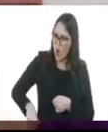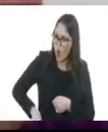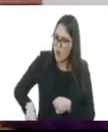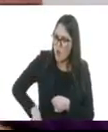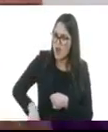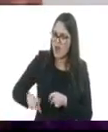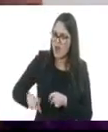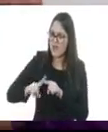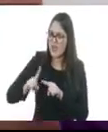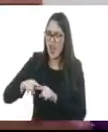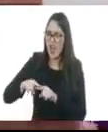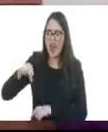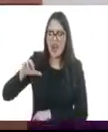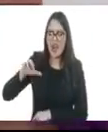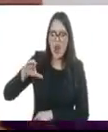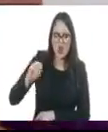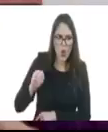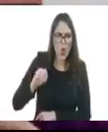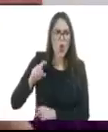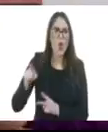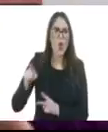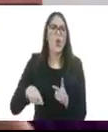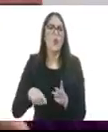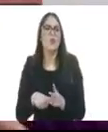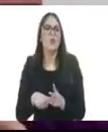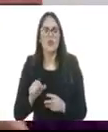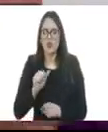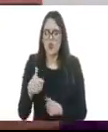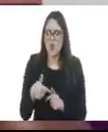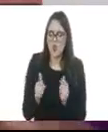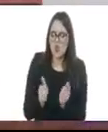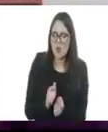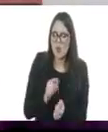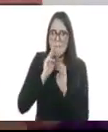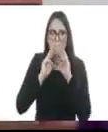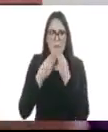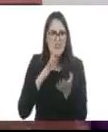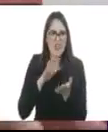narcotráfico, los grupos criminales locales que están